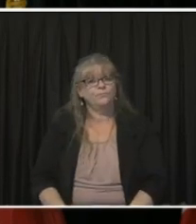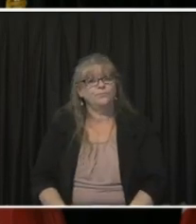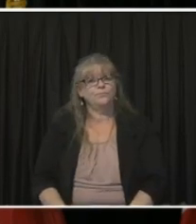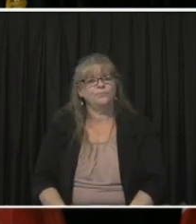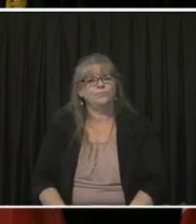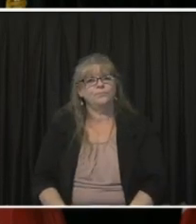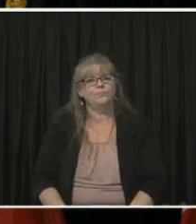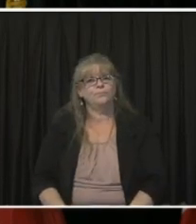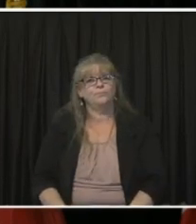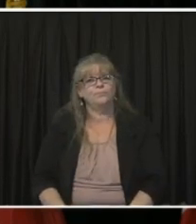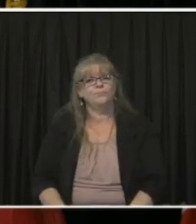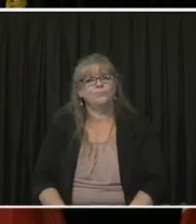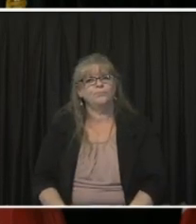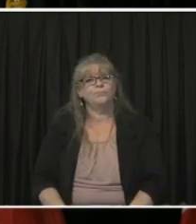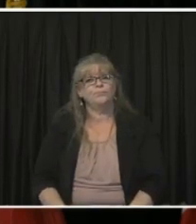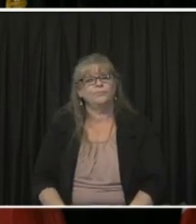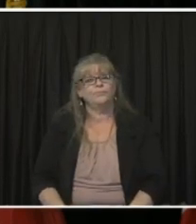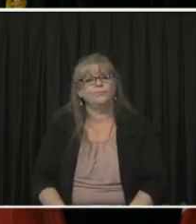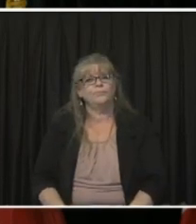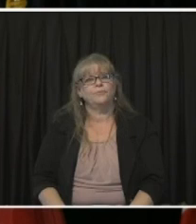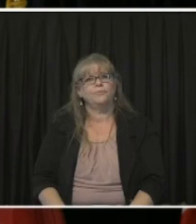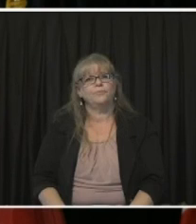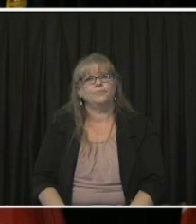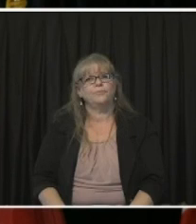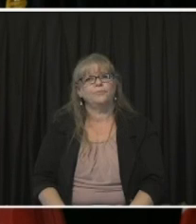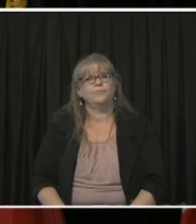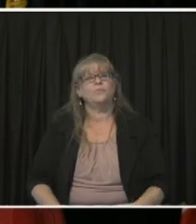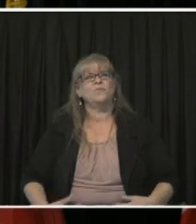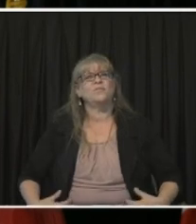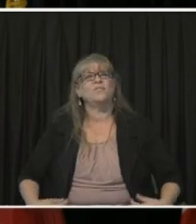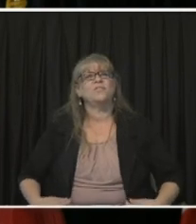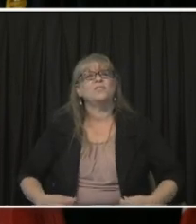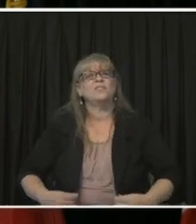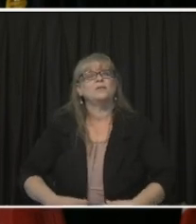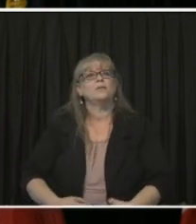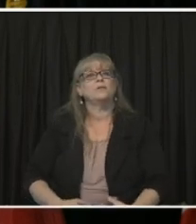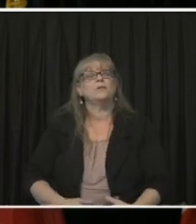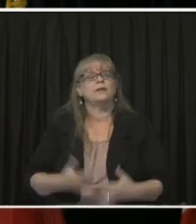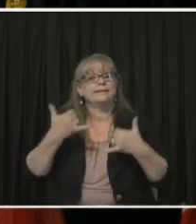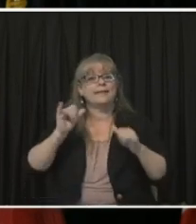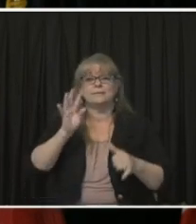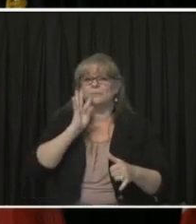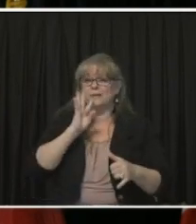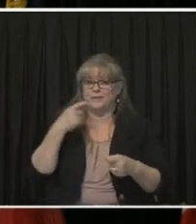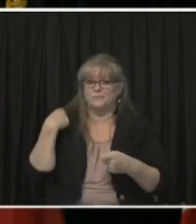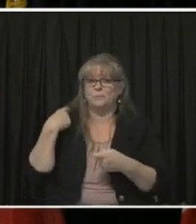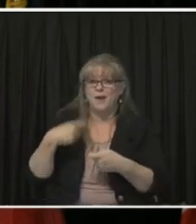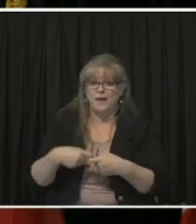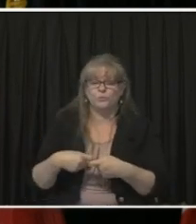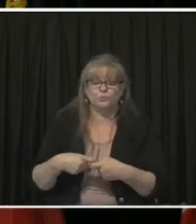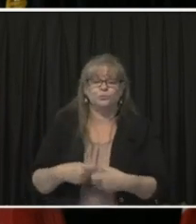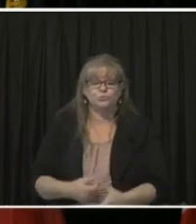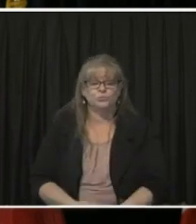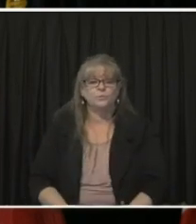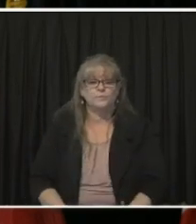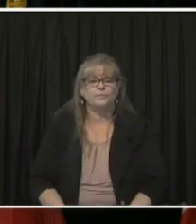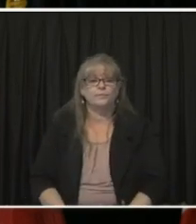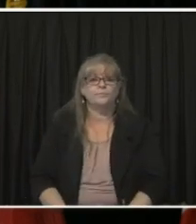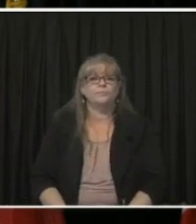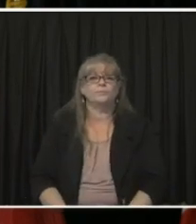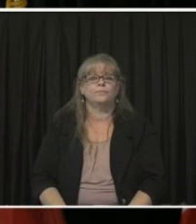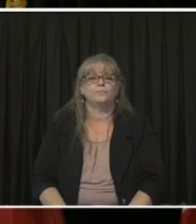mascarillas, pero es difícil conseguirlas en la tienda. ¿Cómo ayudará el Estado a conseguir estos elementos de protección para las personas y las